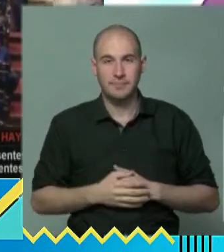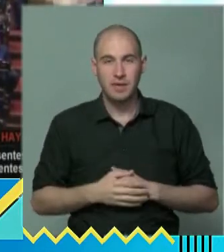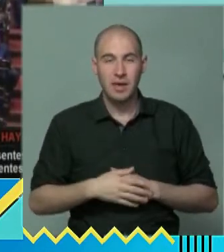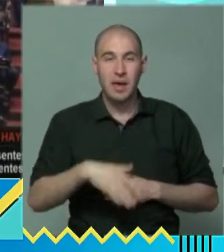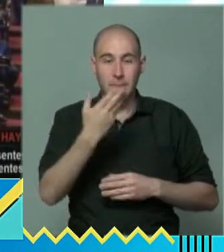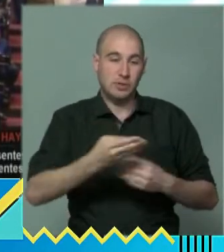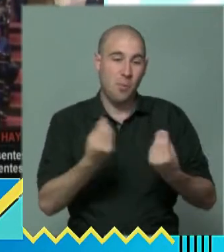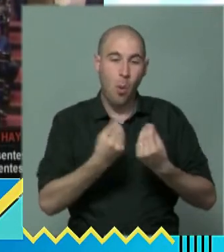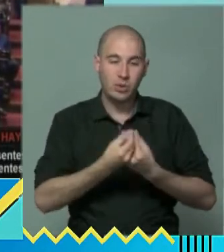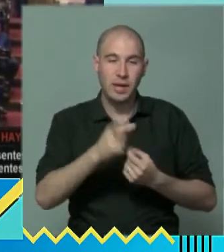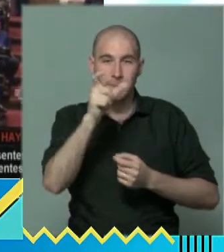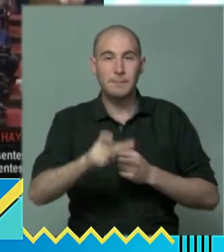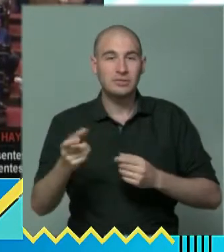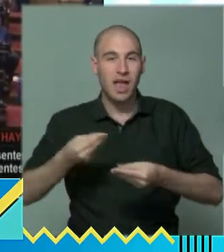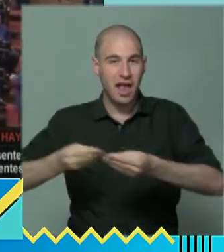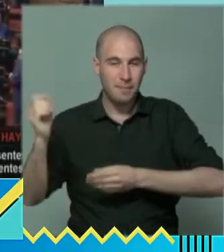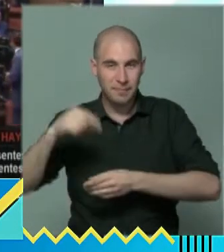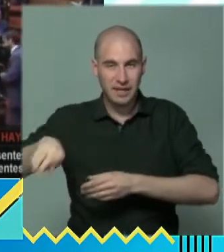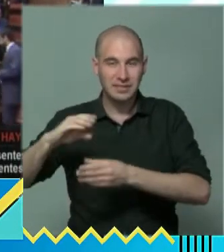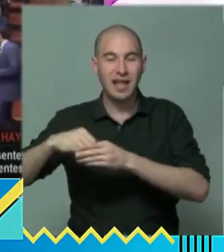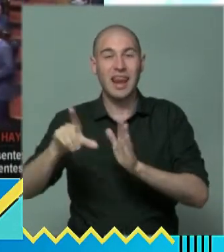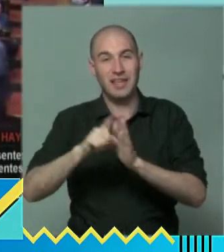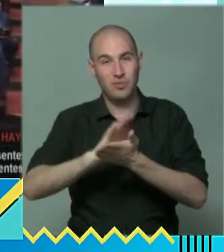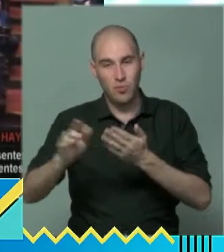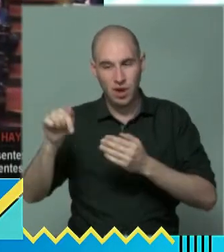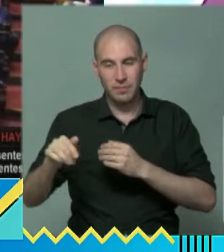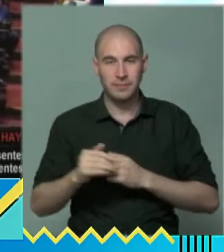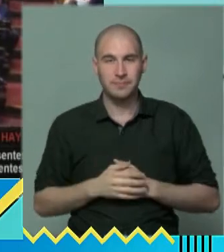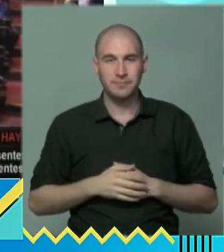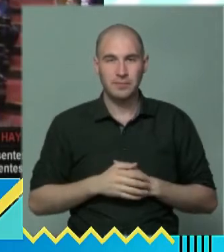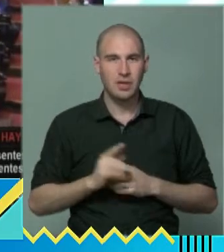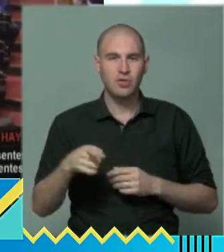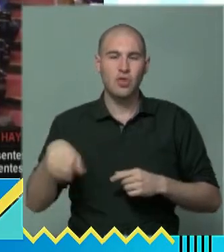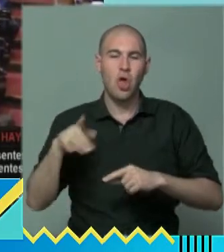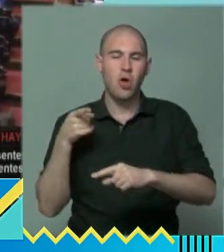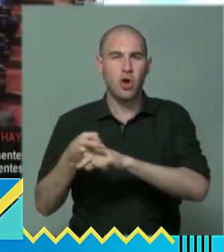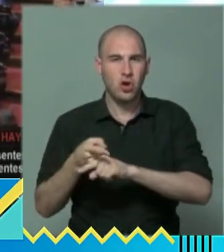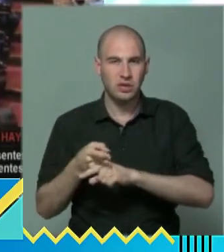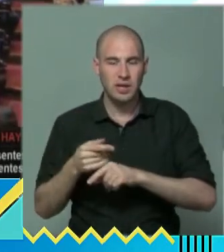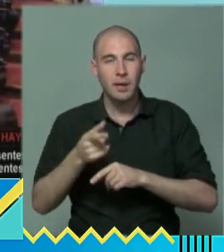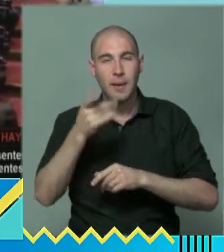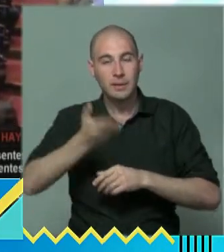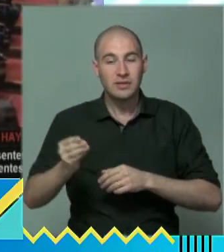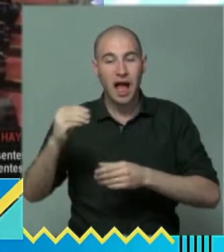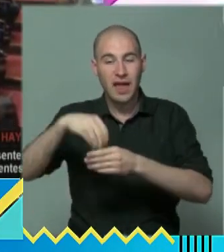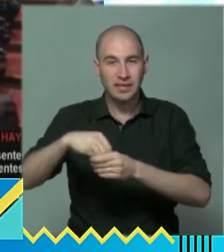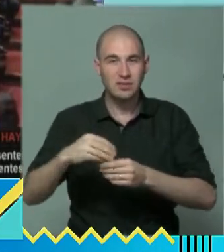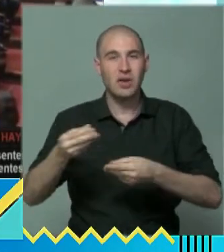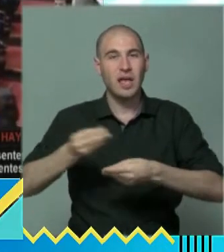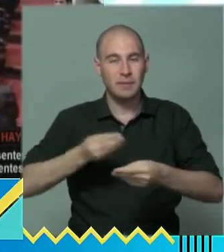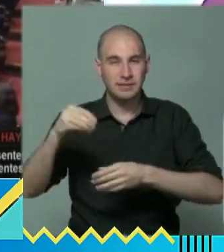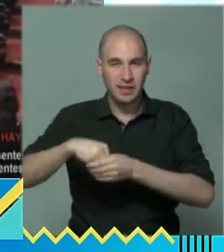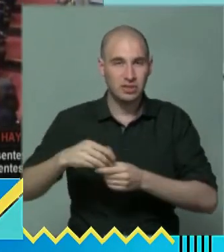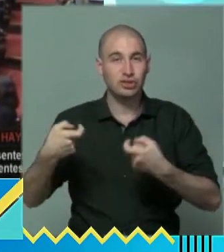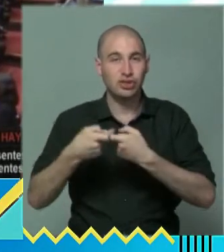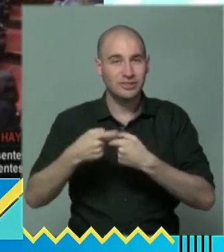muchos miembros de la persona jurídica a raíz de esta nueva legislación se van a ver perjudicados, que son miembros que integran a la empresa, a